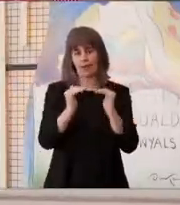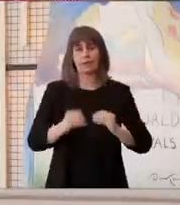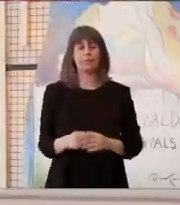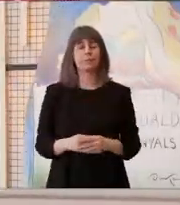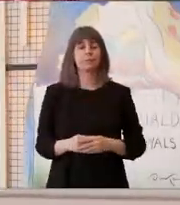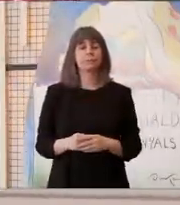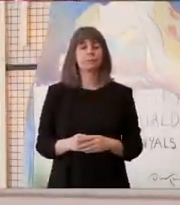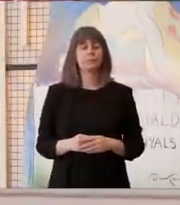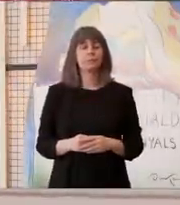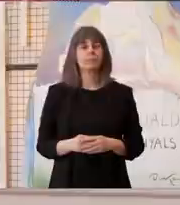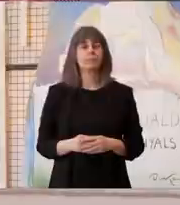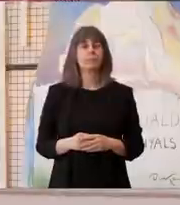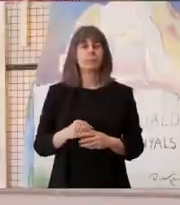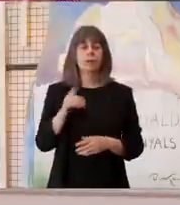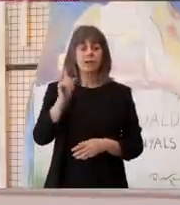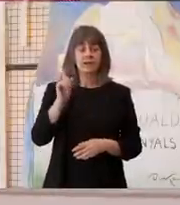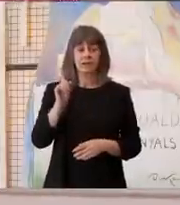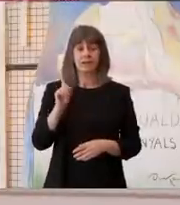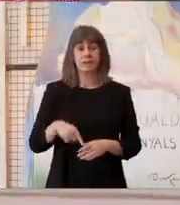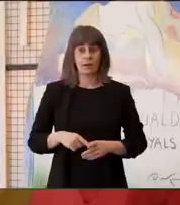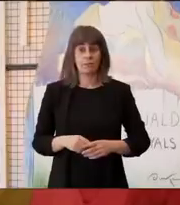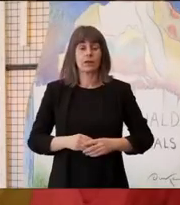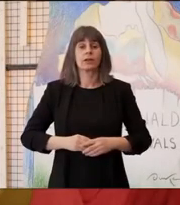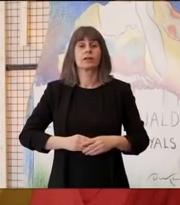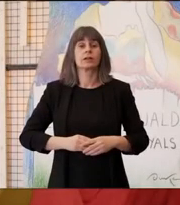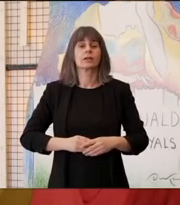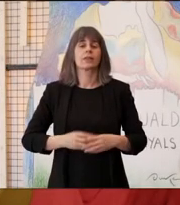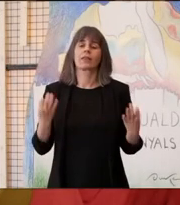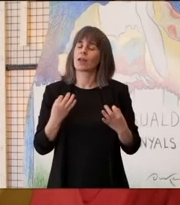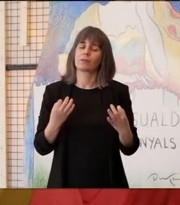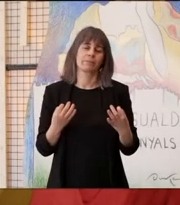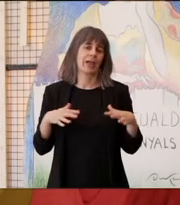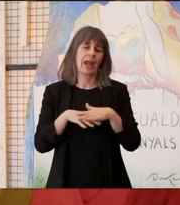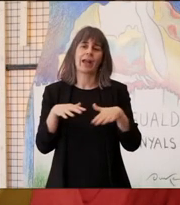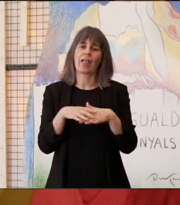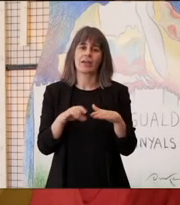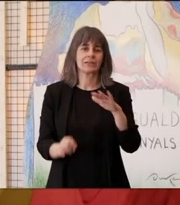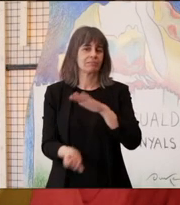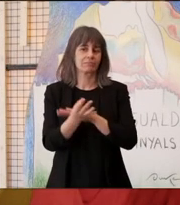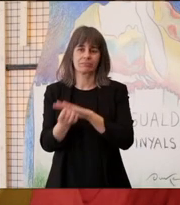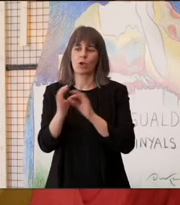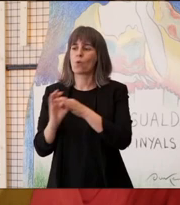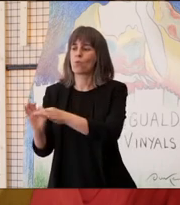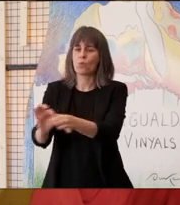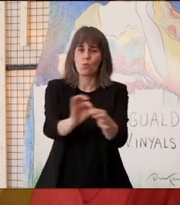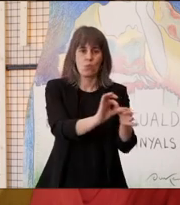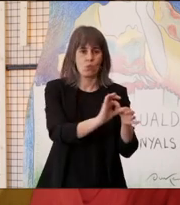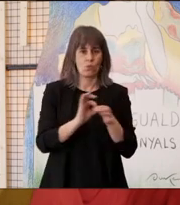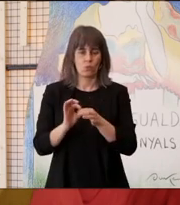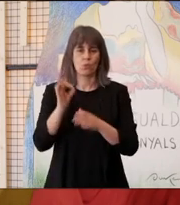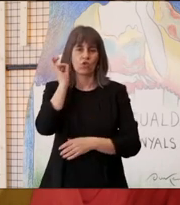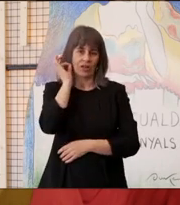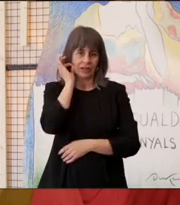también que crear redes con las mujeres nosotros tenemos una red